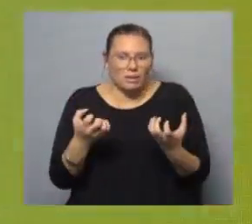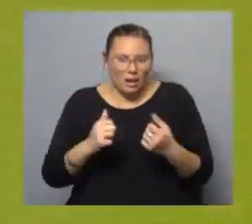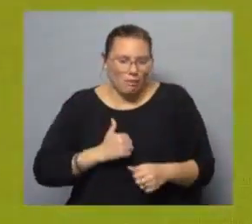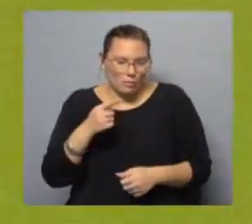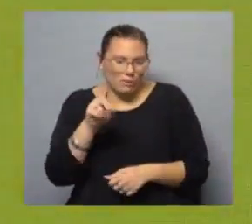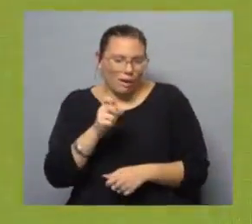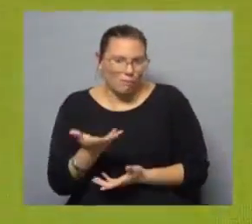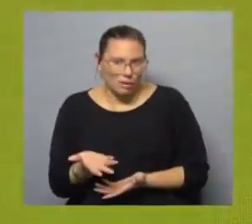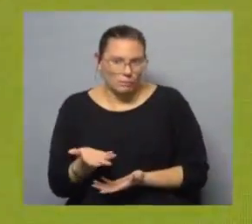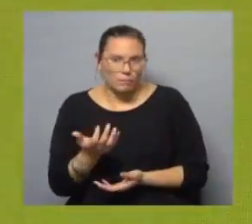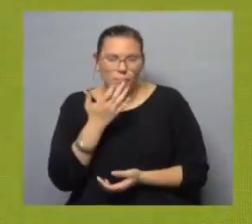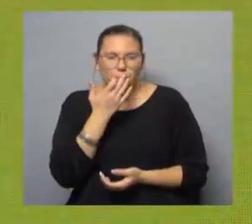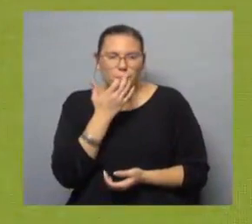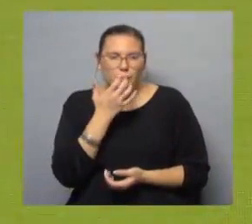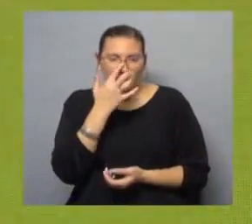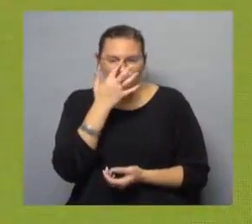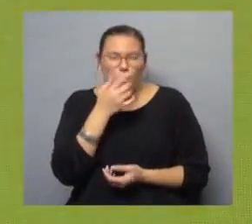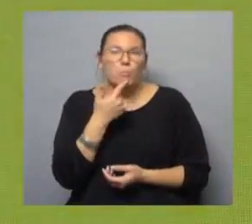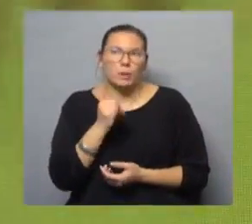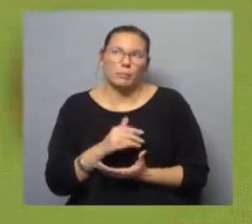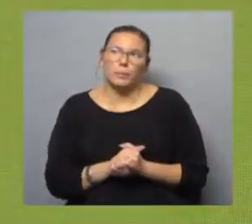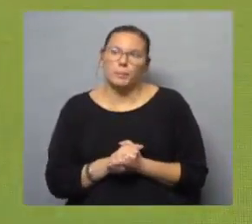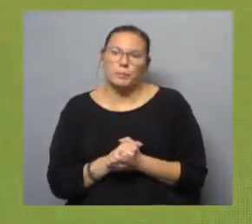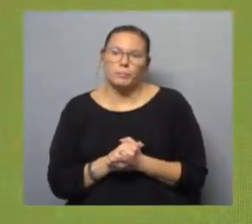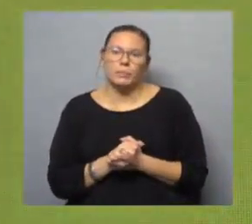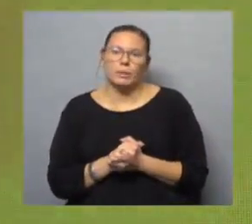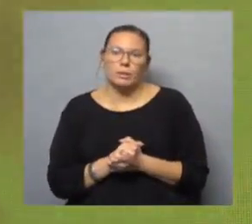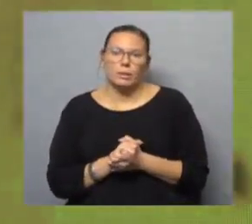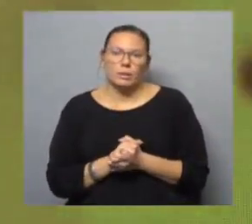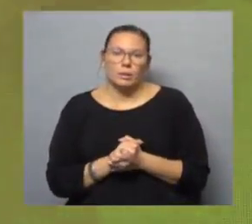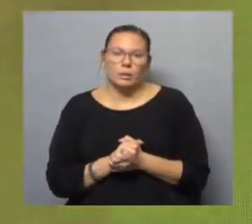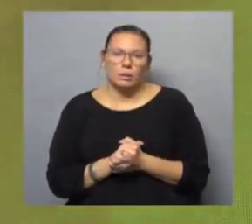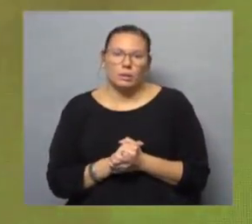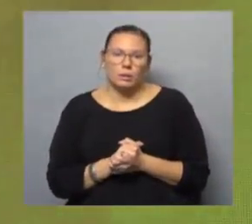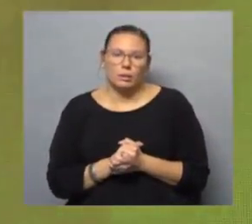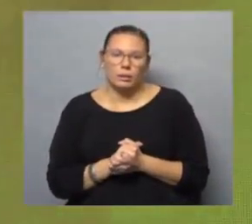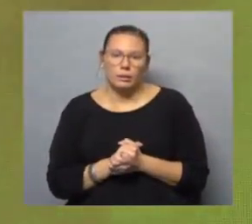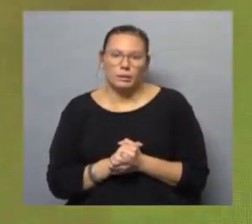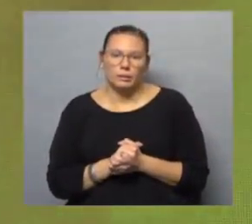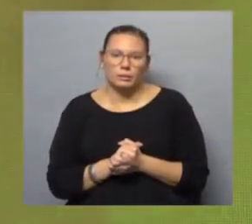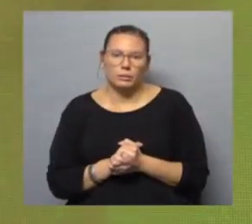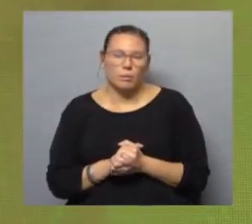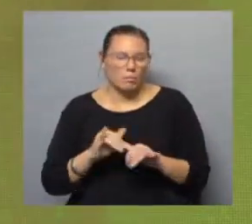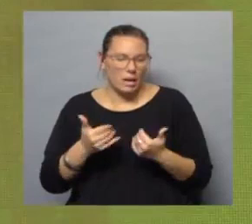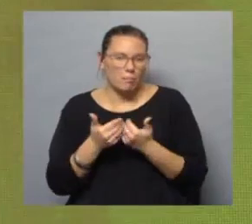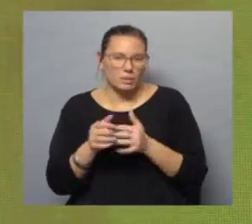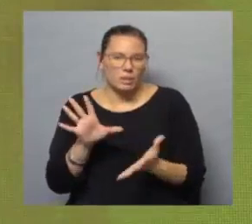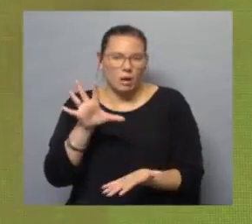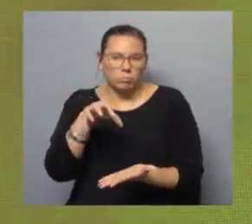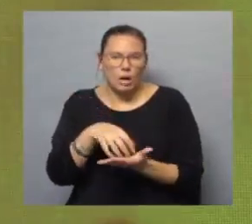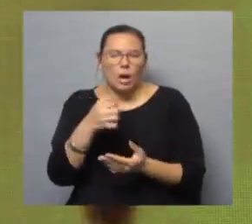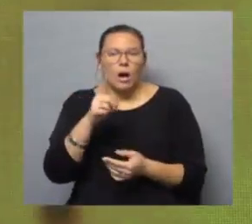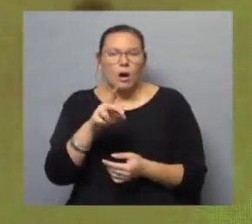ella. ¿Qué me refiero con esto? Tenemos, ya para empezar nomás, el acuífero Guaraní,